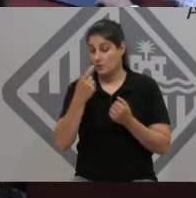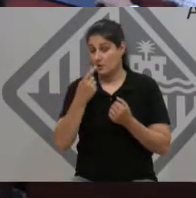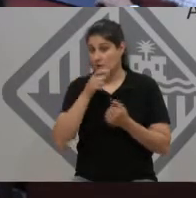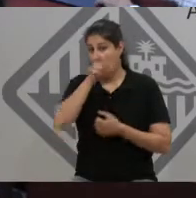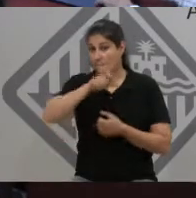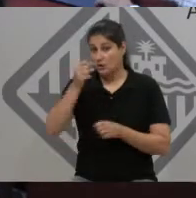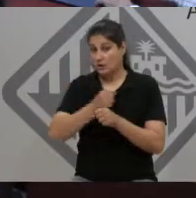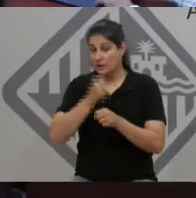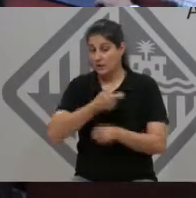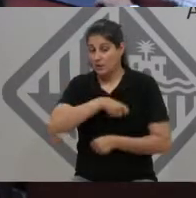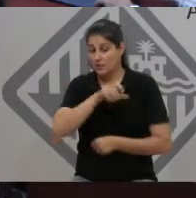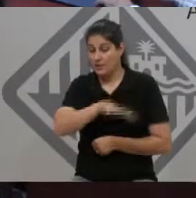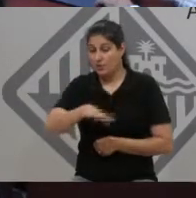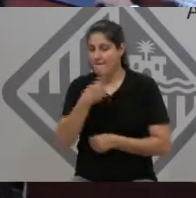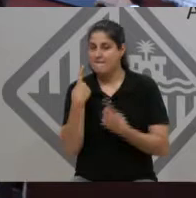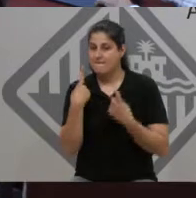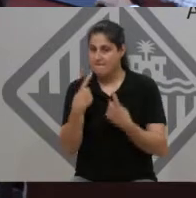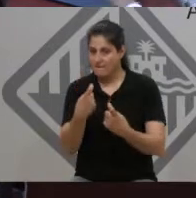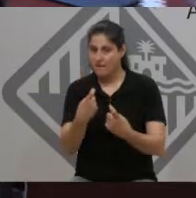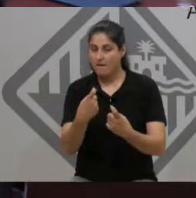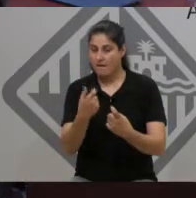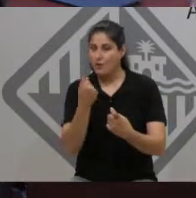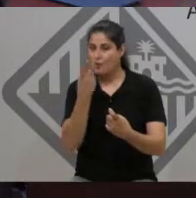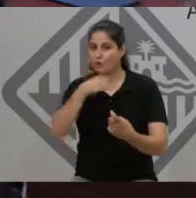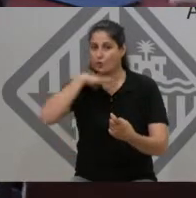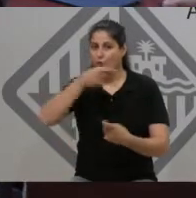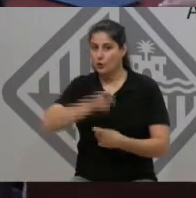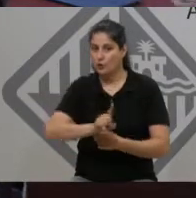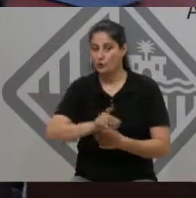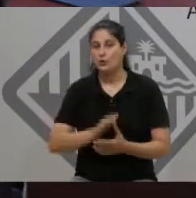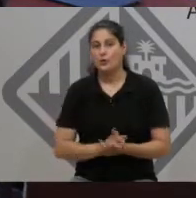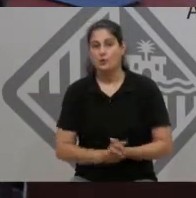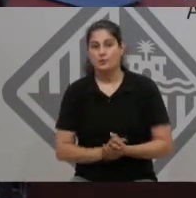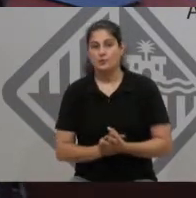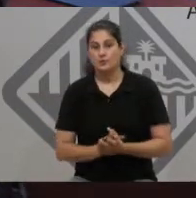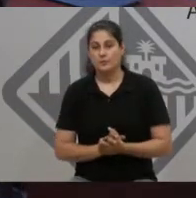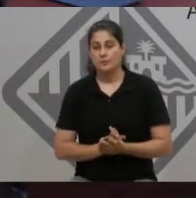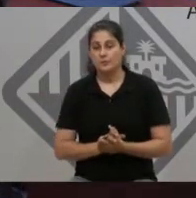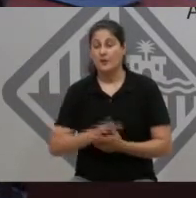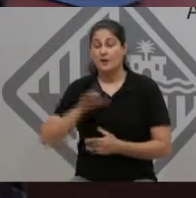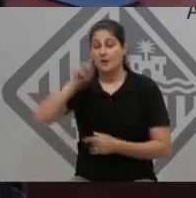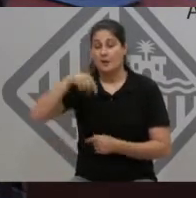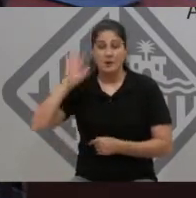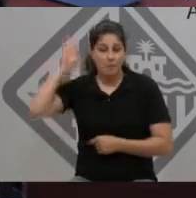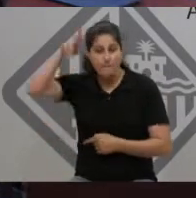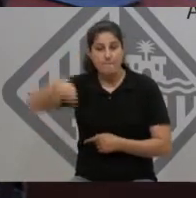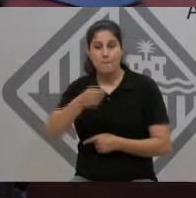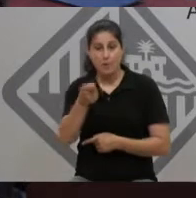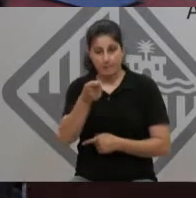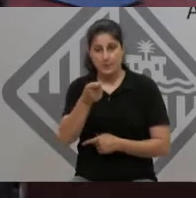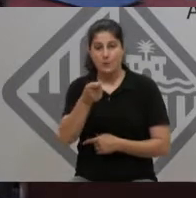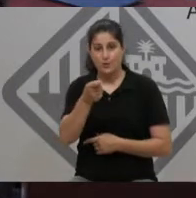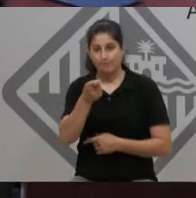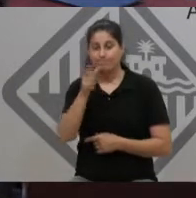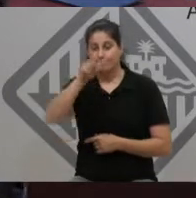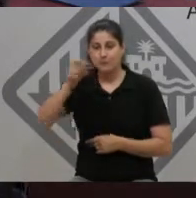policía local como en menor medida, pero también en el cuerpo de bomberos, y hasta